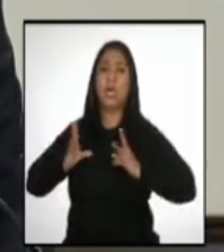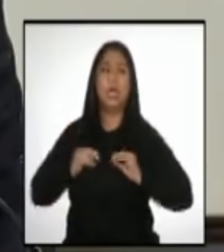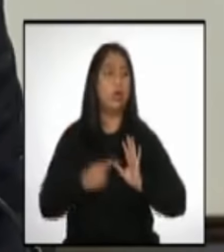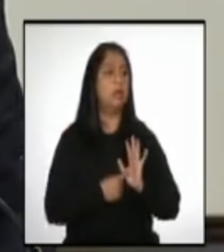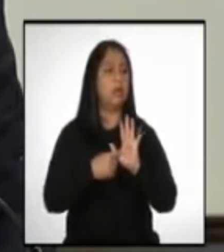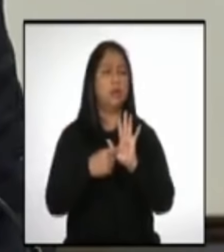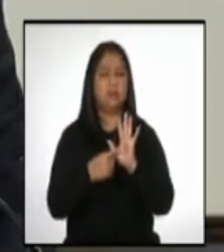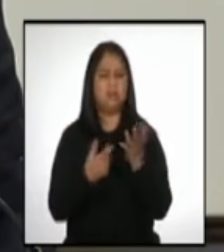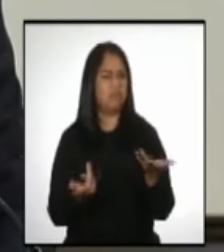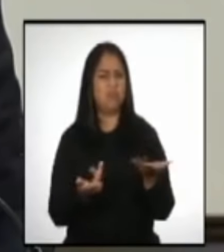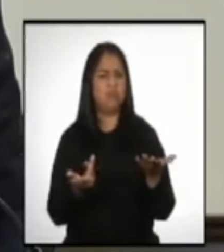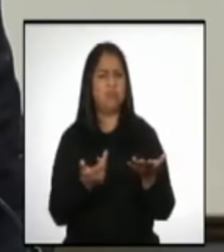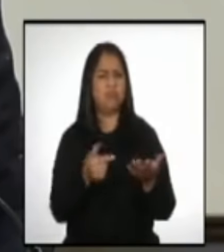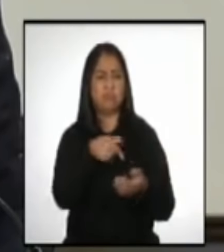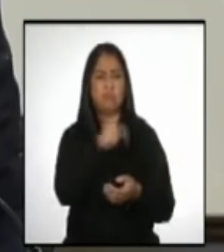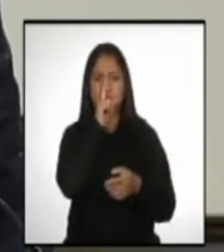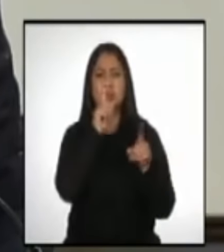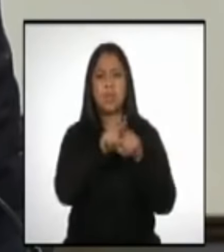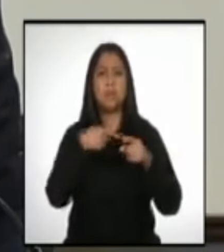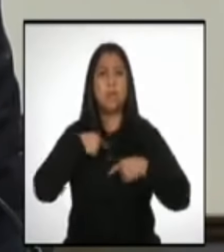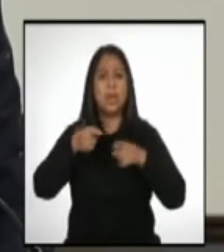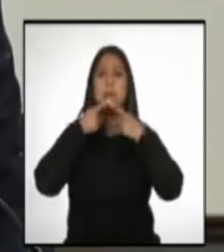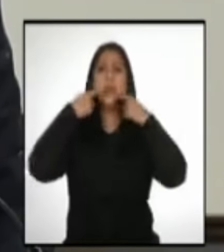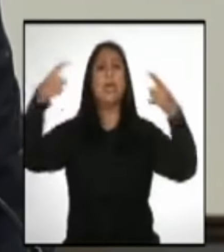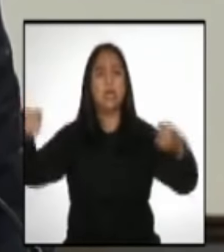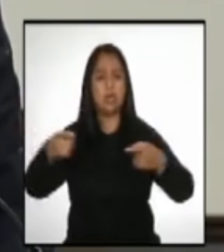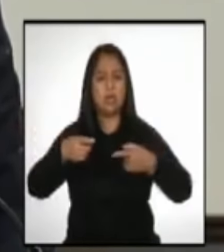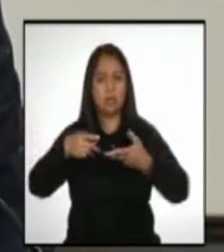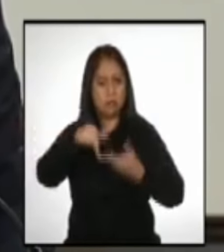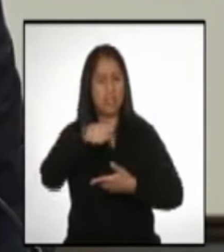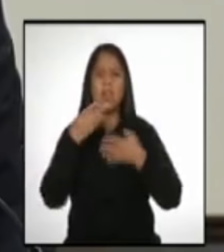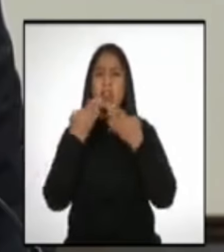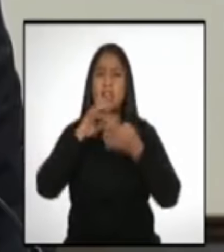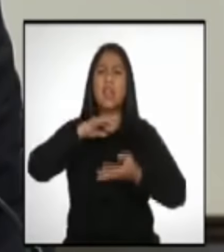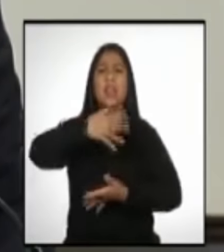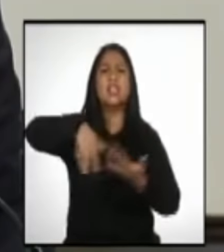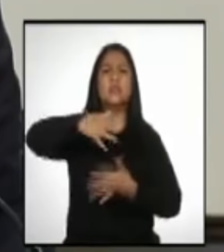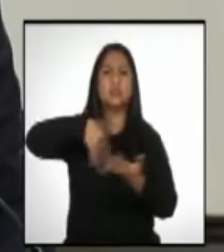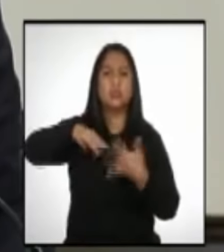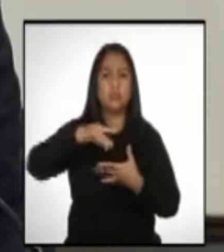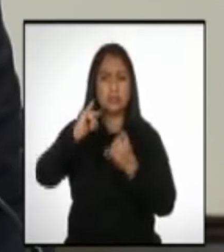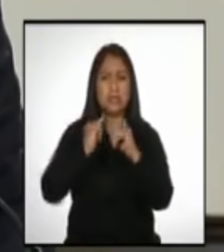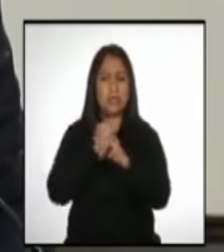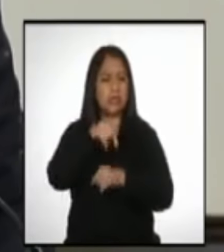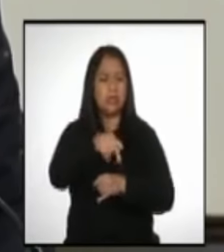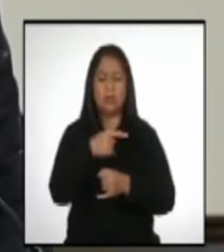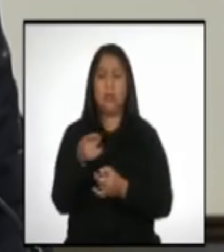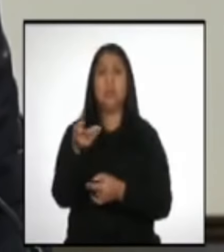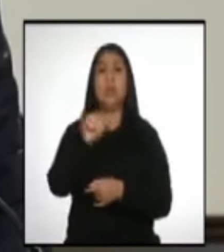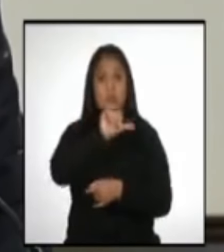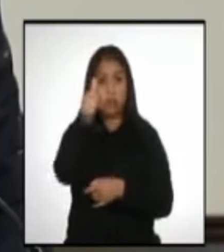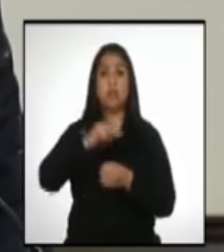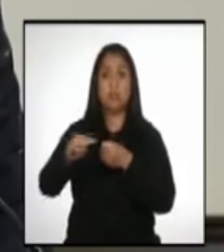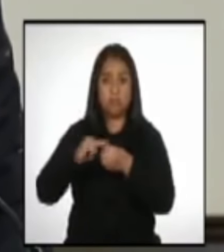no les correspondía e incluso lanzaron mensajes por las redes sociales que generaron caos en muchos